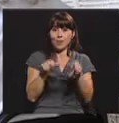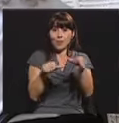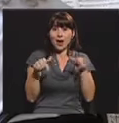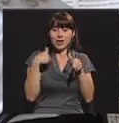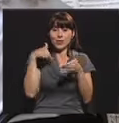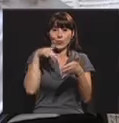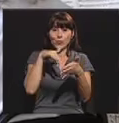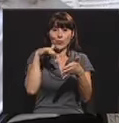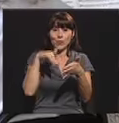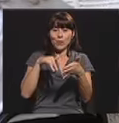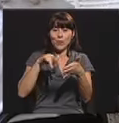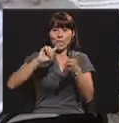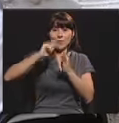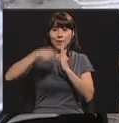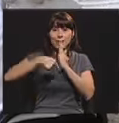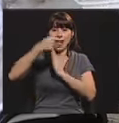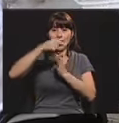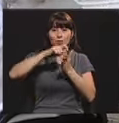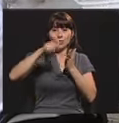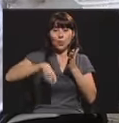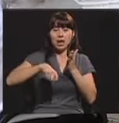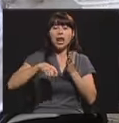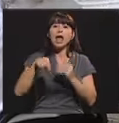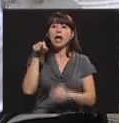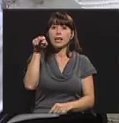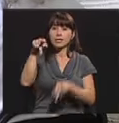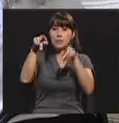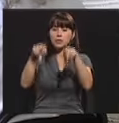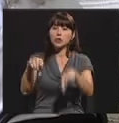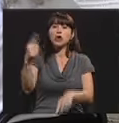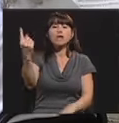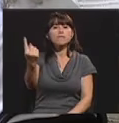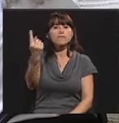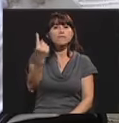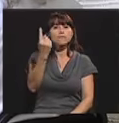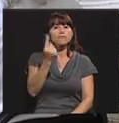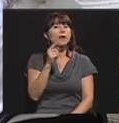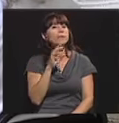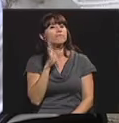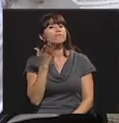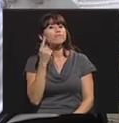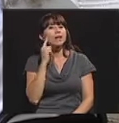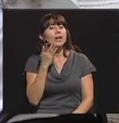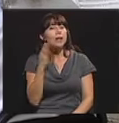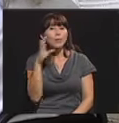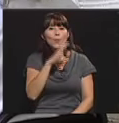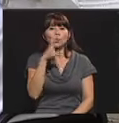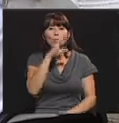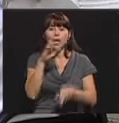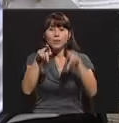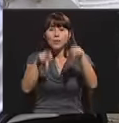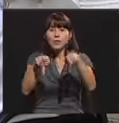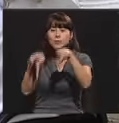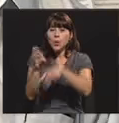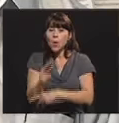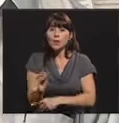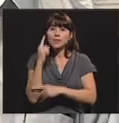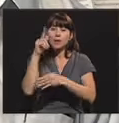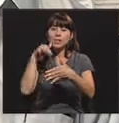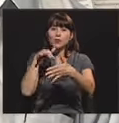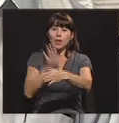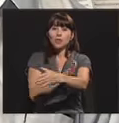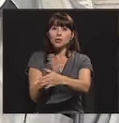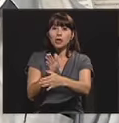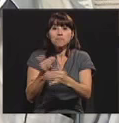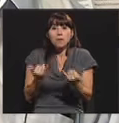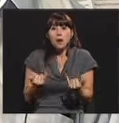primer grado y llegaron a buscar muchachos para estudiar música. Y aquí